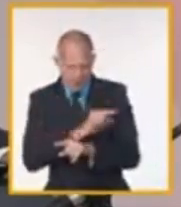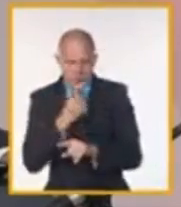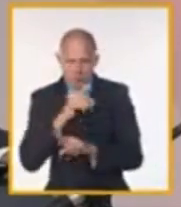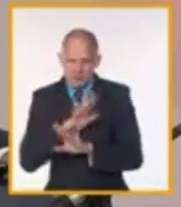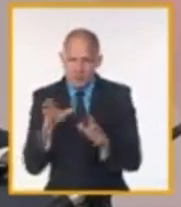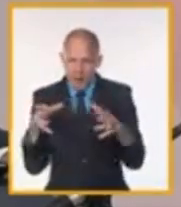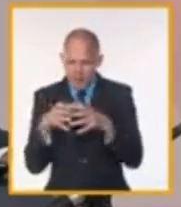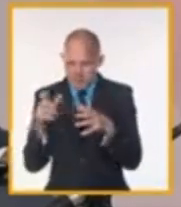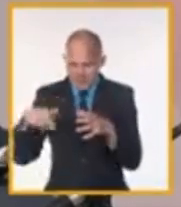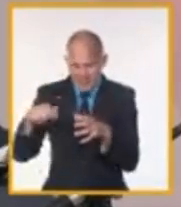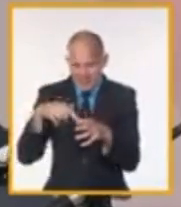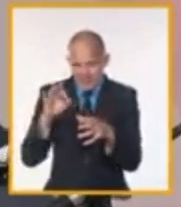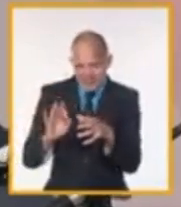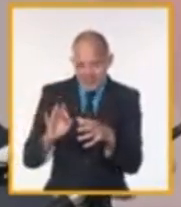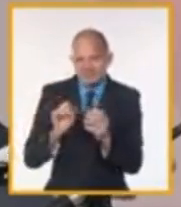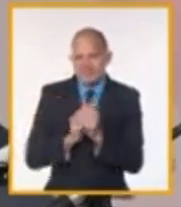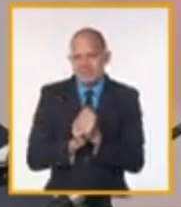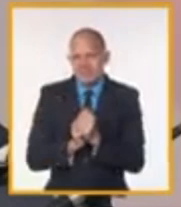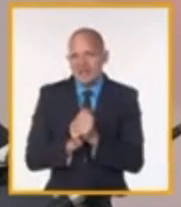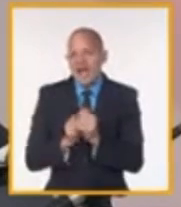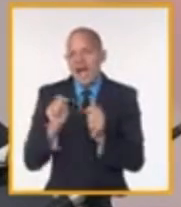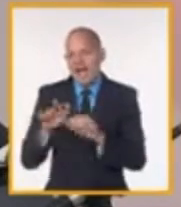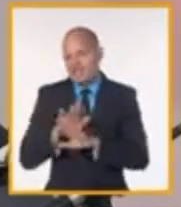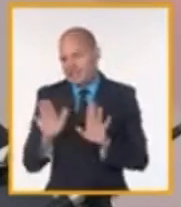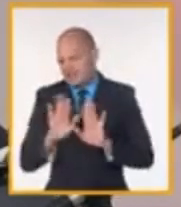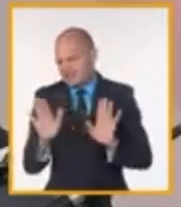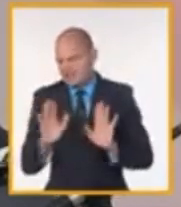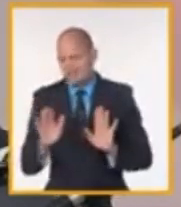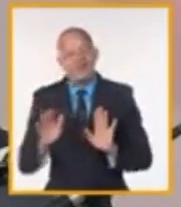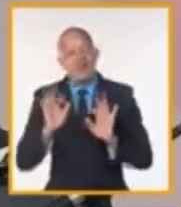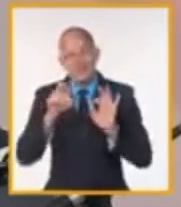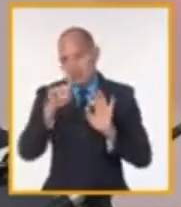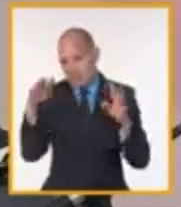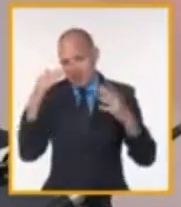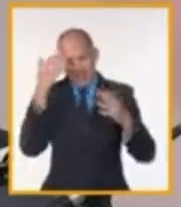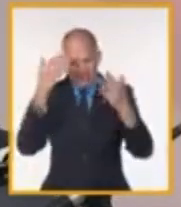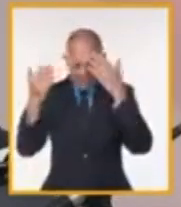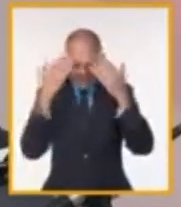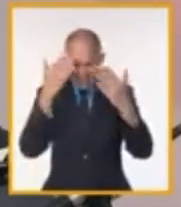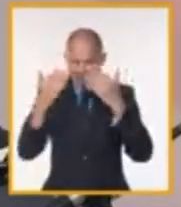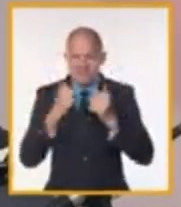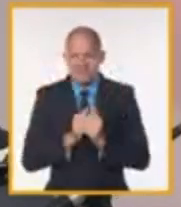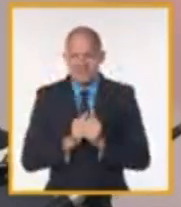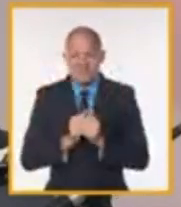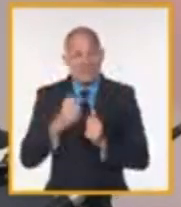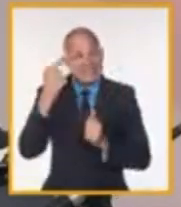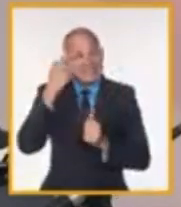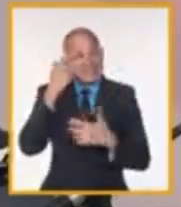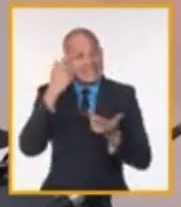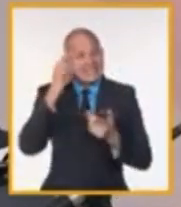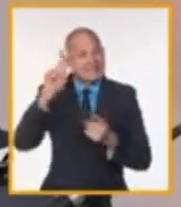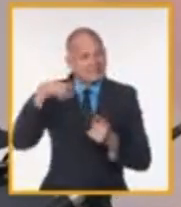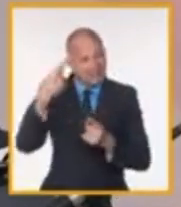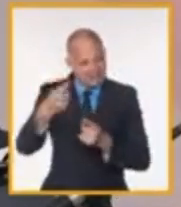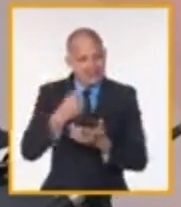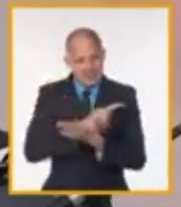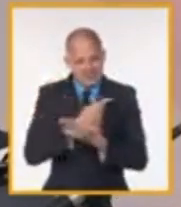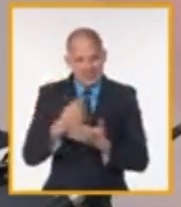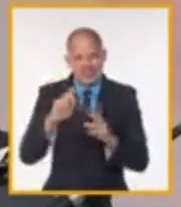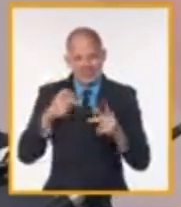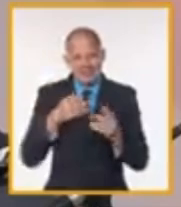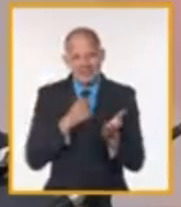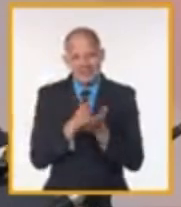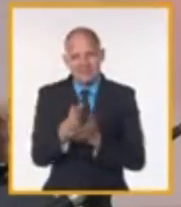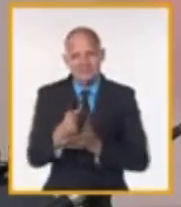en ese país eh Y Bueno nada darle las gracias por supuesto y prometerles que nos veremos en una próxima mesa